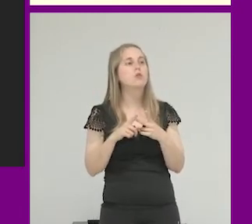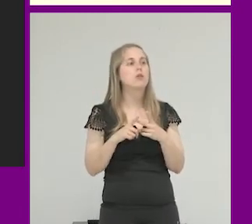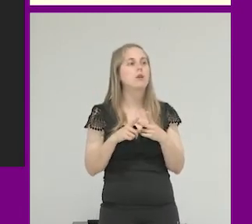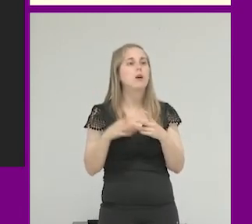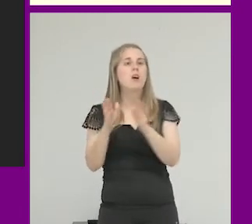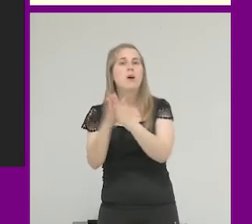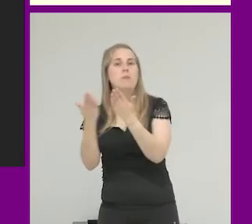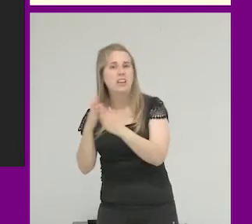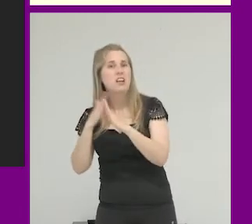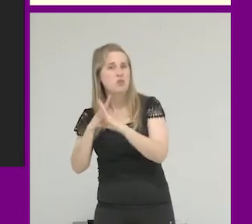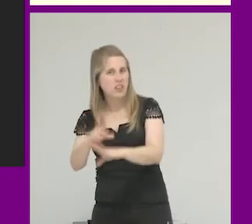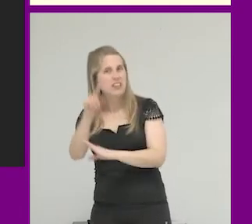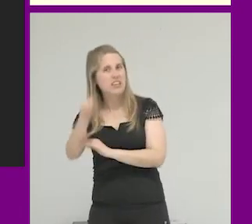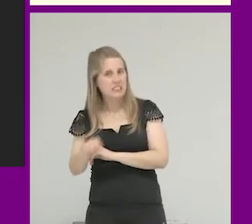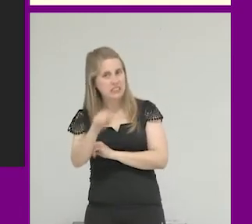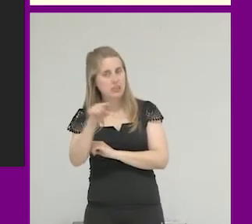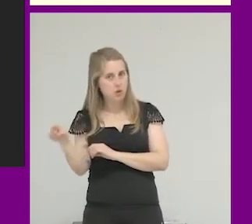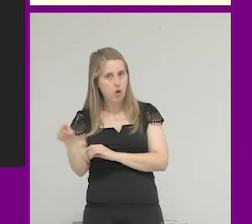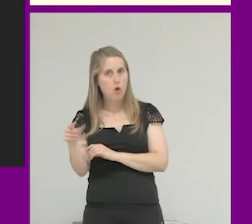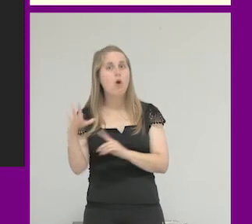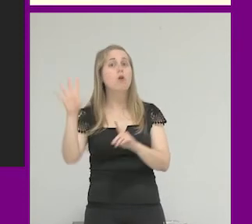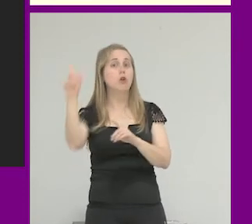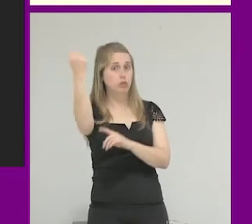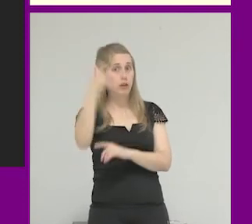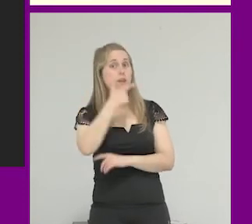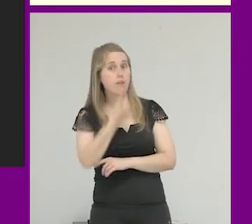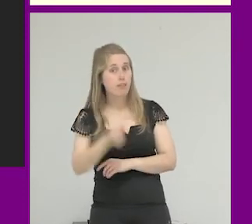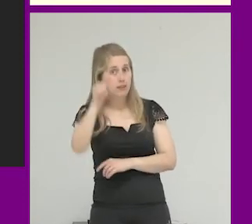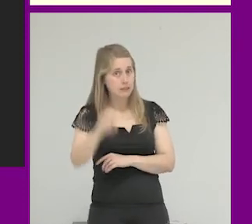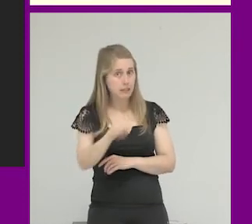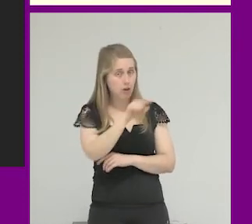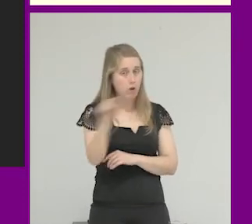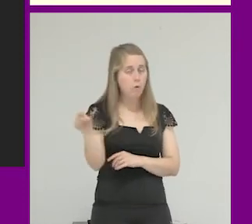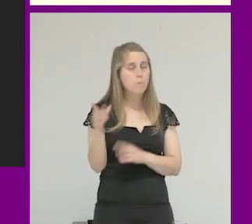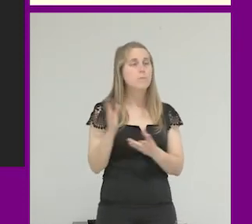material nahikoa dauden, lortzeko errazak diren, ea